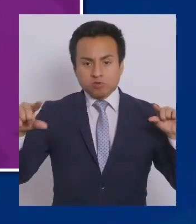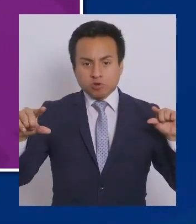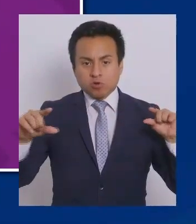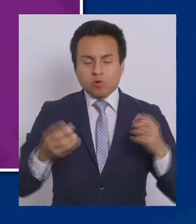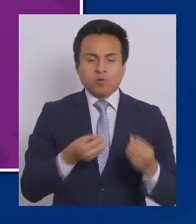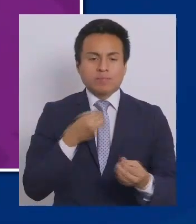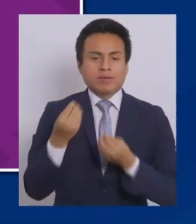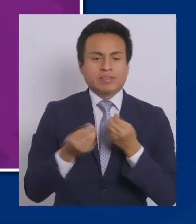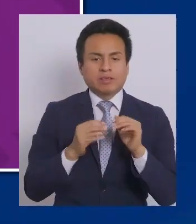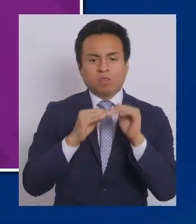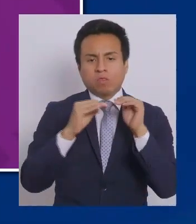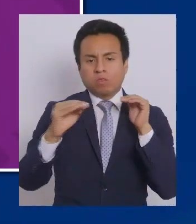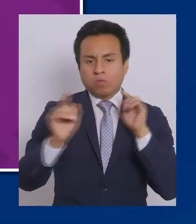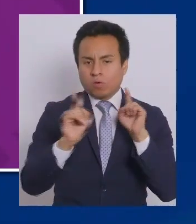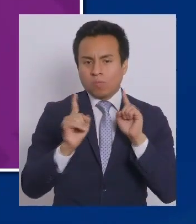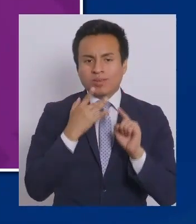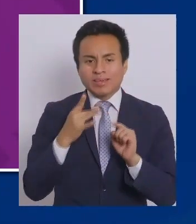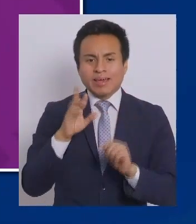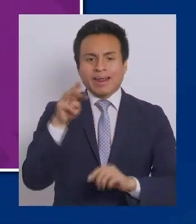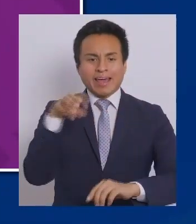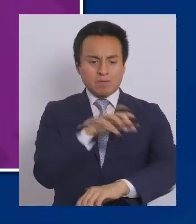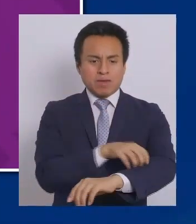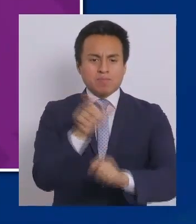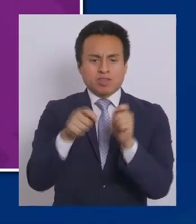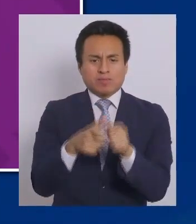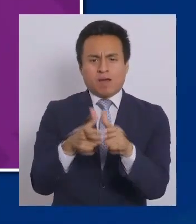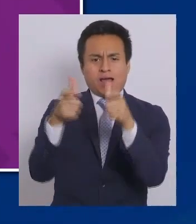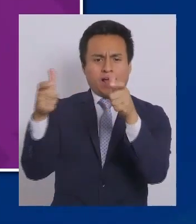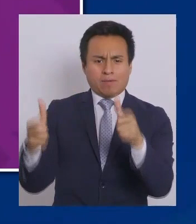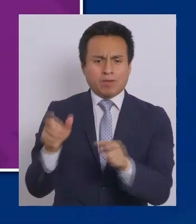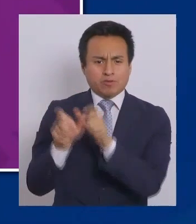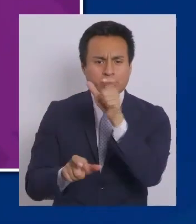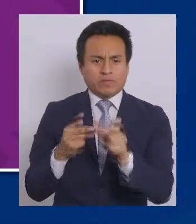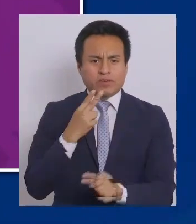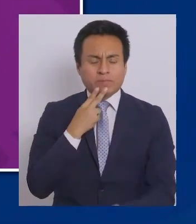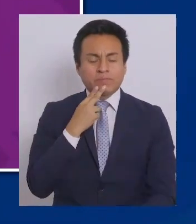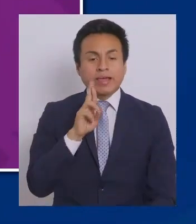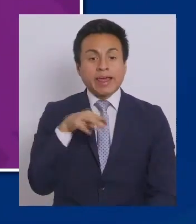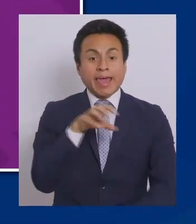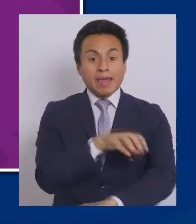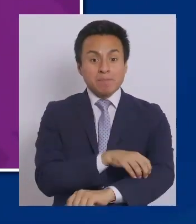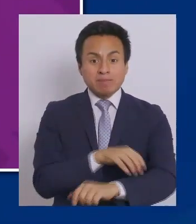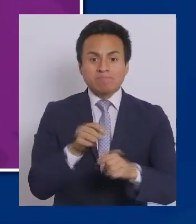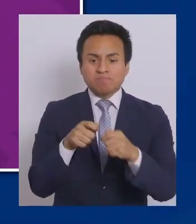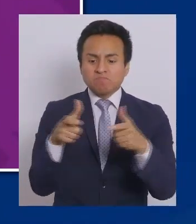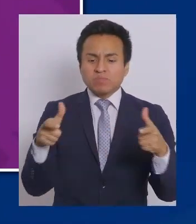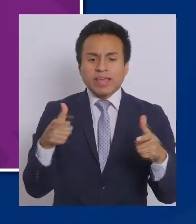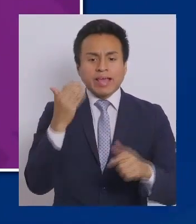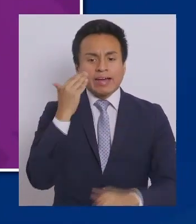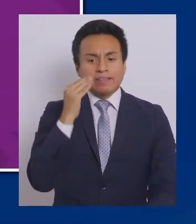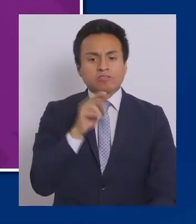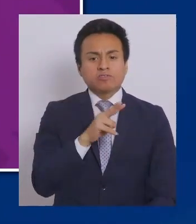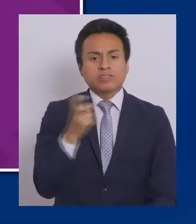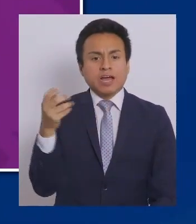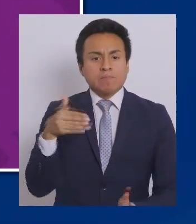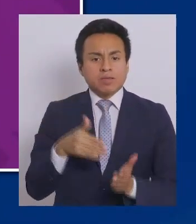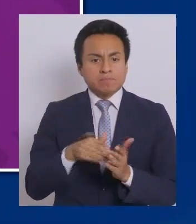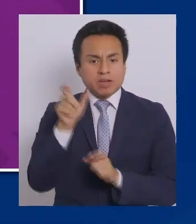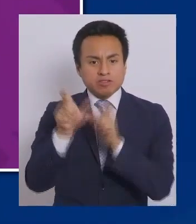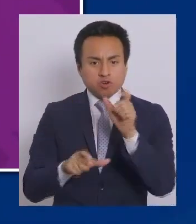obviamente no es pareja porque la región metropolitana tiene mucho más habitantes en la región metropolitana ya casi hemos vacunado 200.000